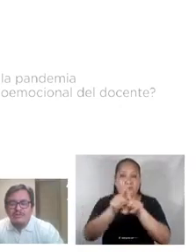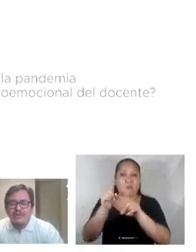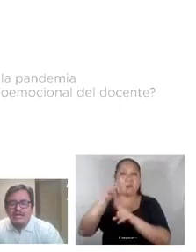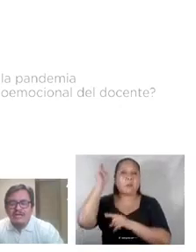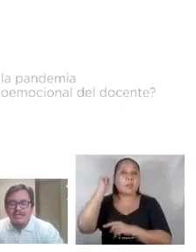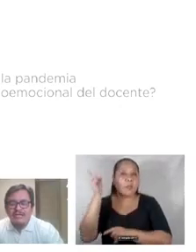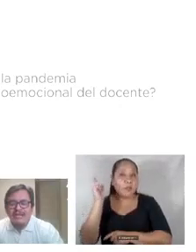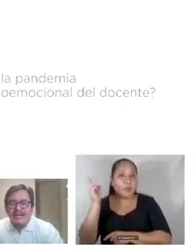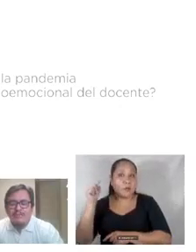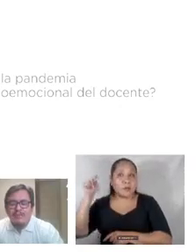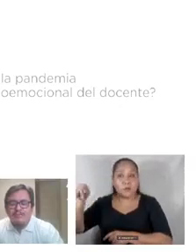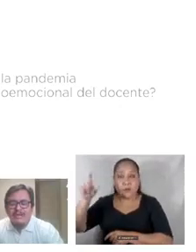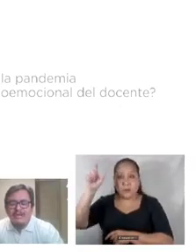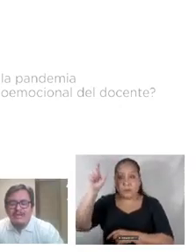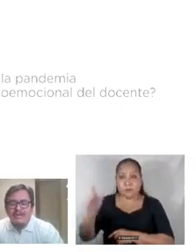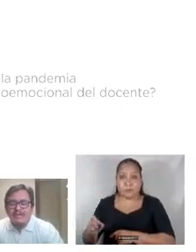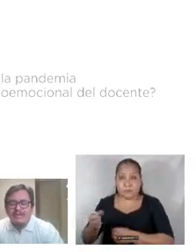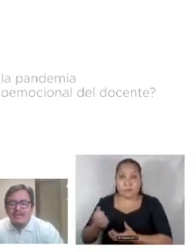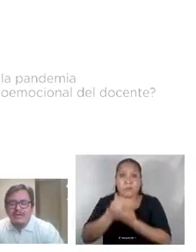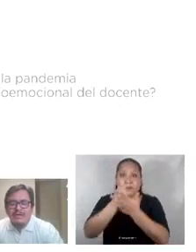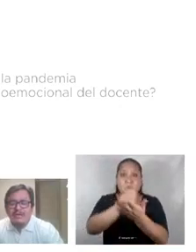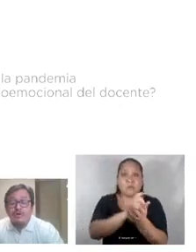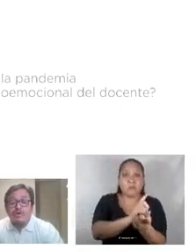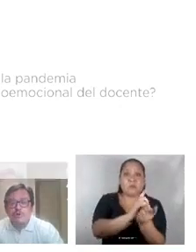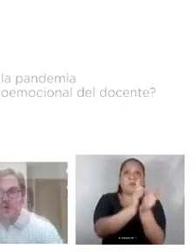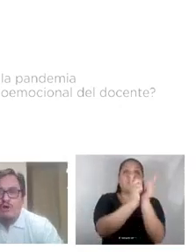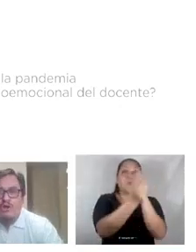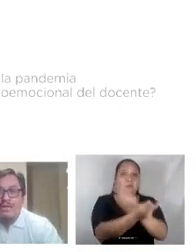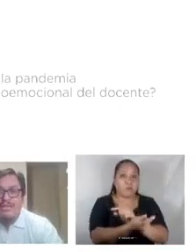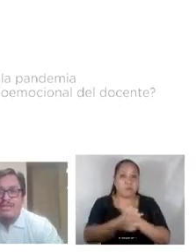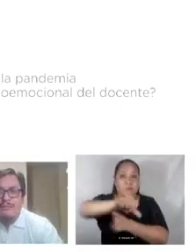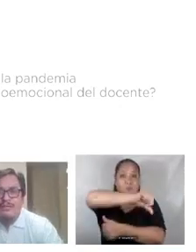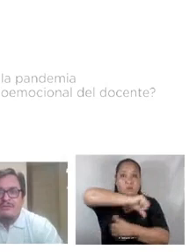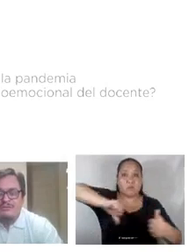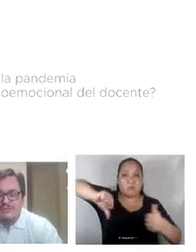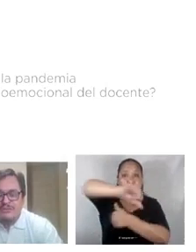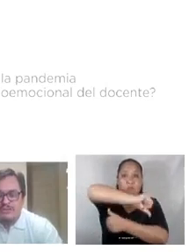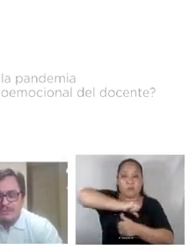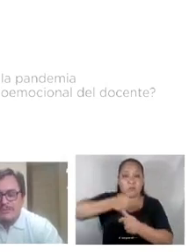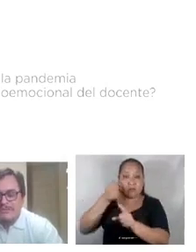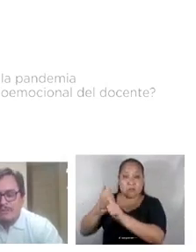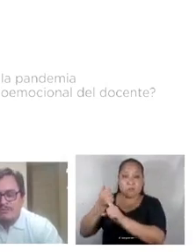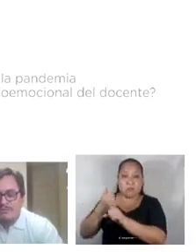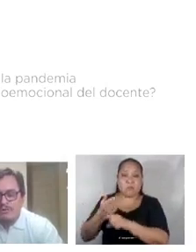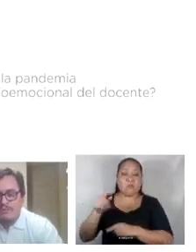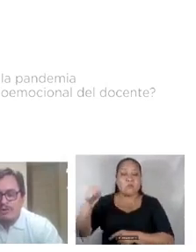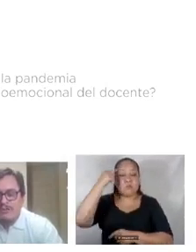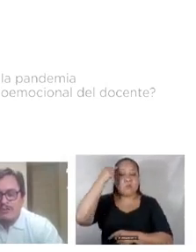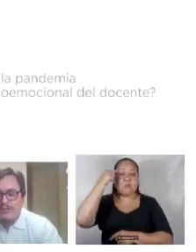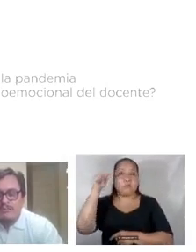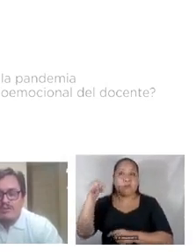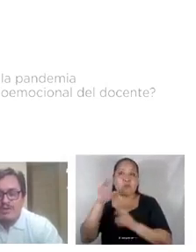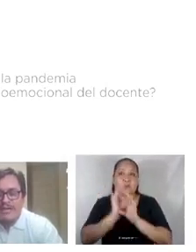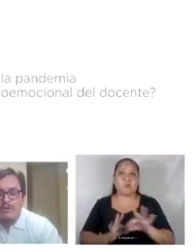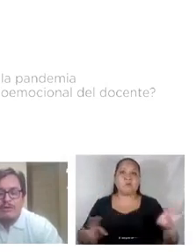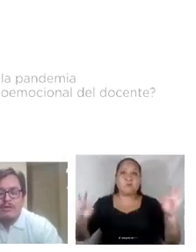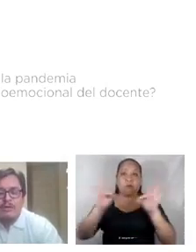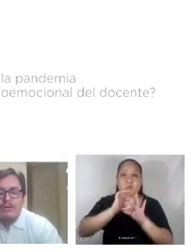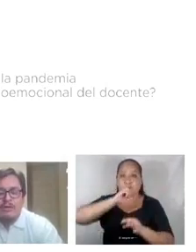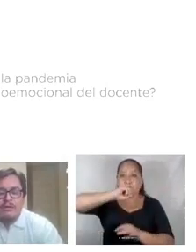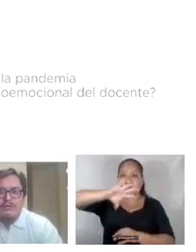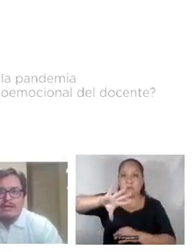docente es un agente de cambio para el entorno que lo rodea directamente. Entonces, eso me parecía muy, muy importante